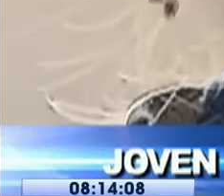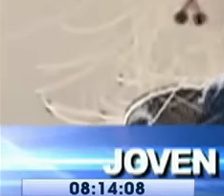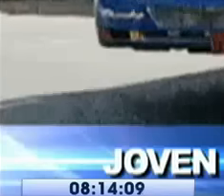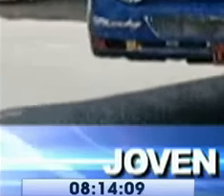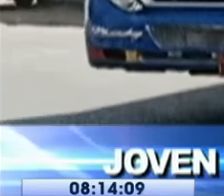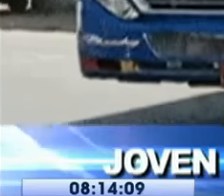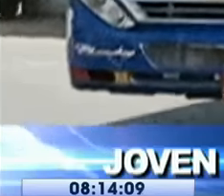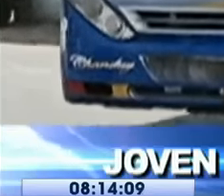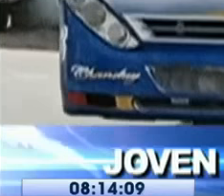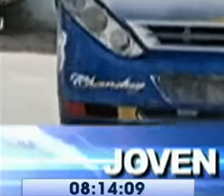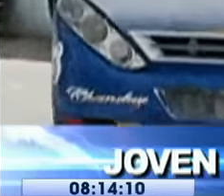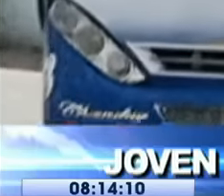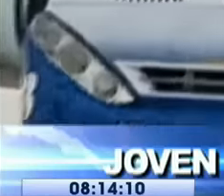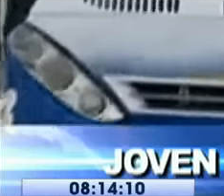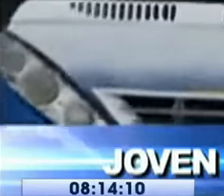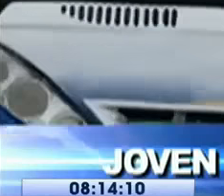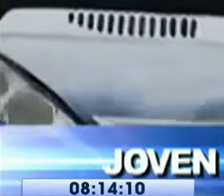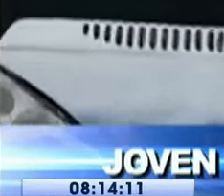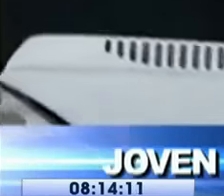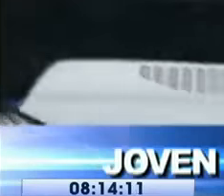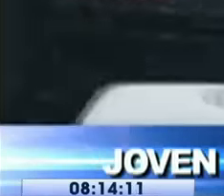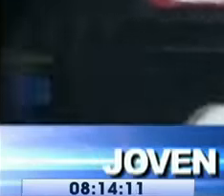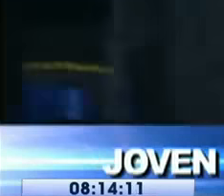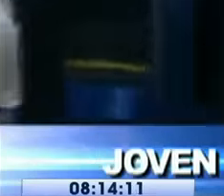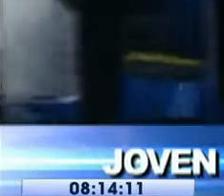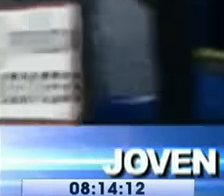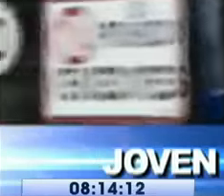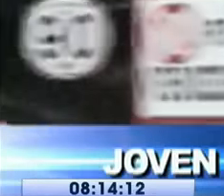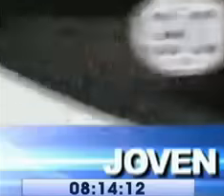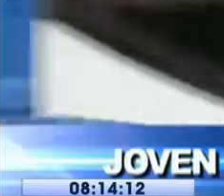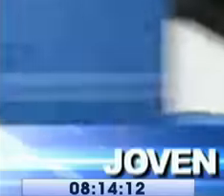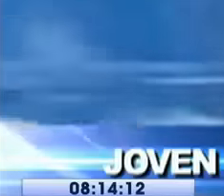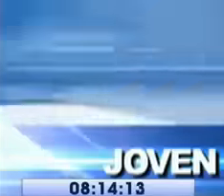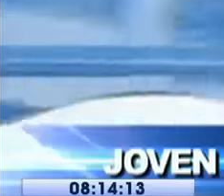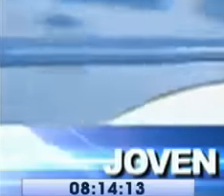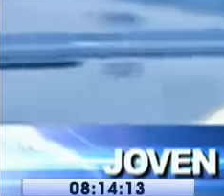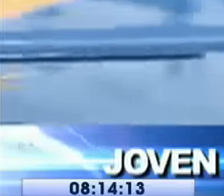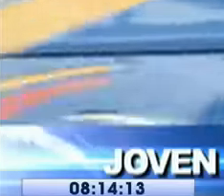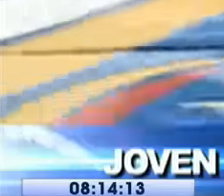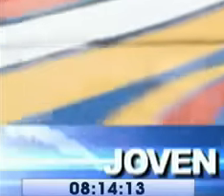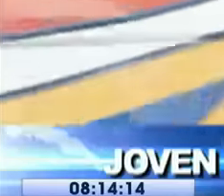no ha sido detenido. La información más adelante.